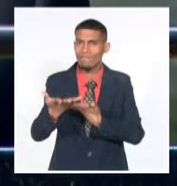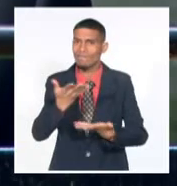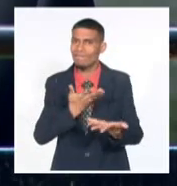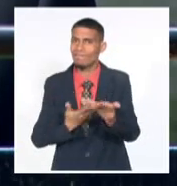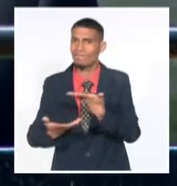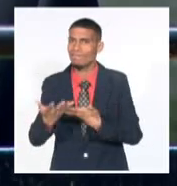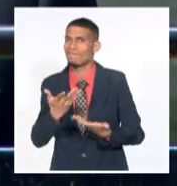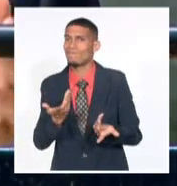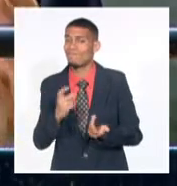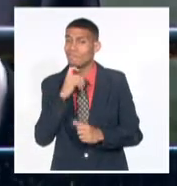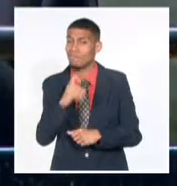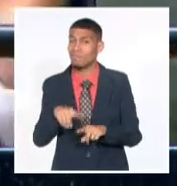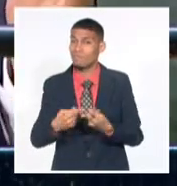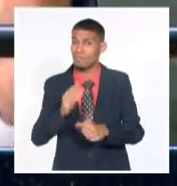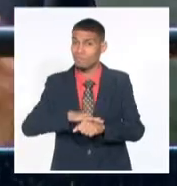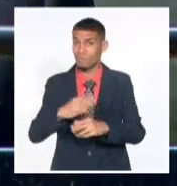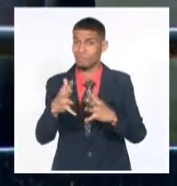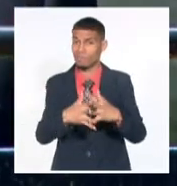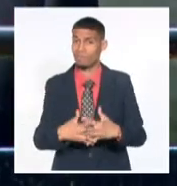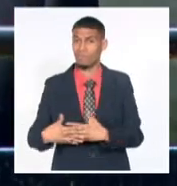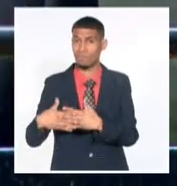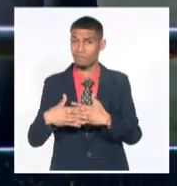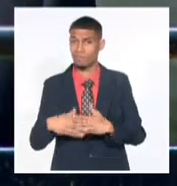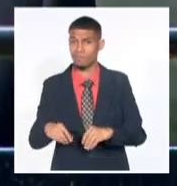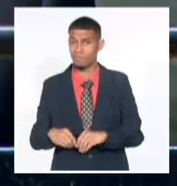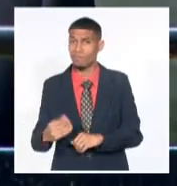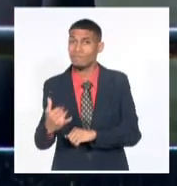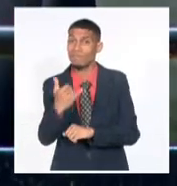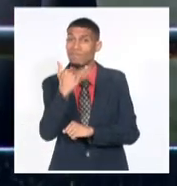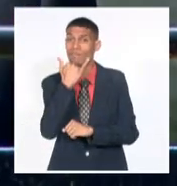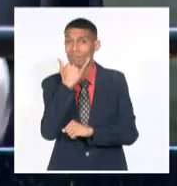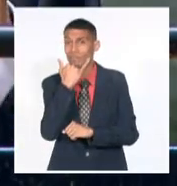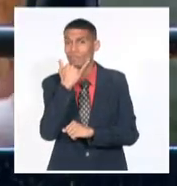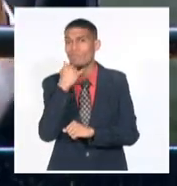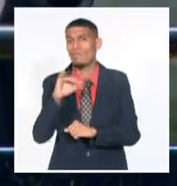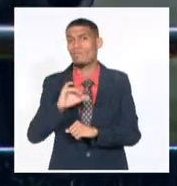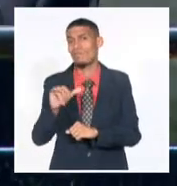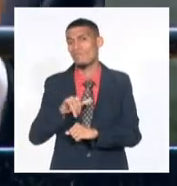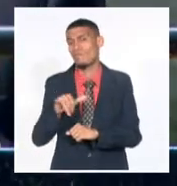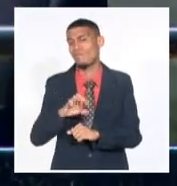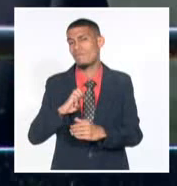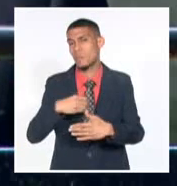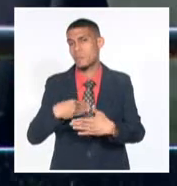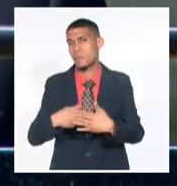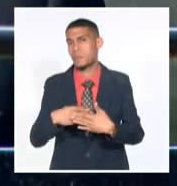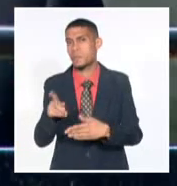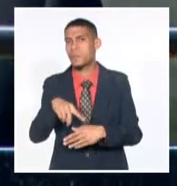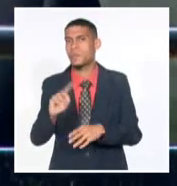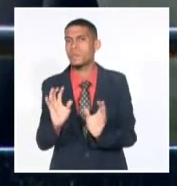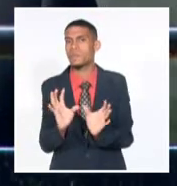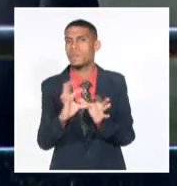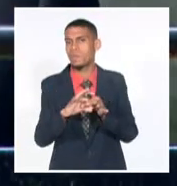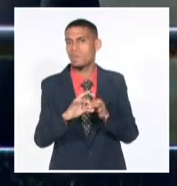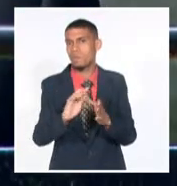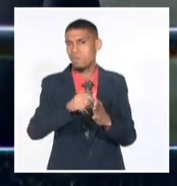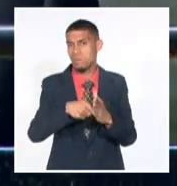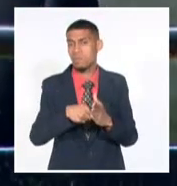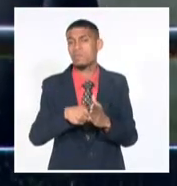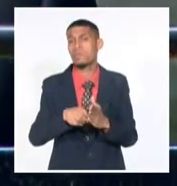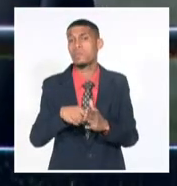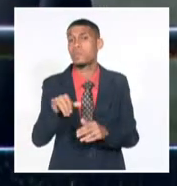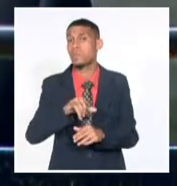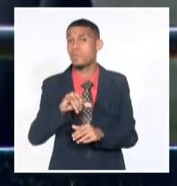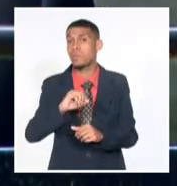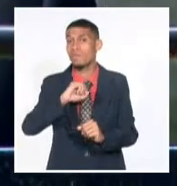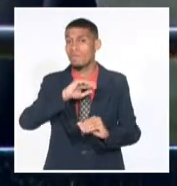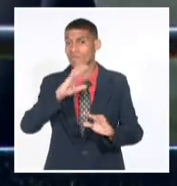estadounidenses, daña los intereses de sus compañías, sanciona a sus empresarios y coarta